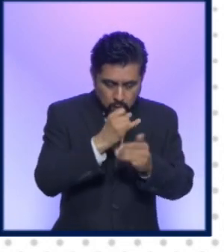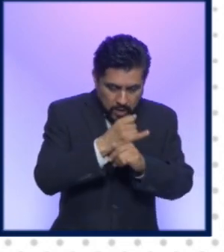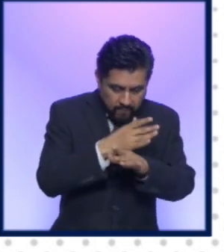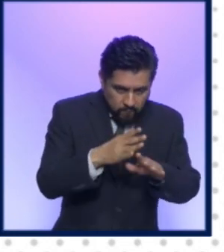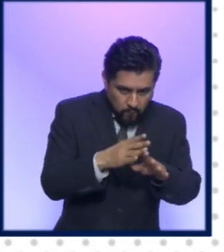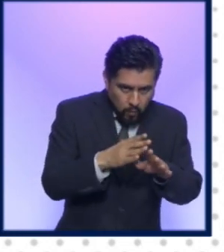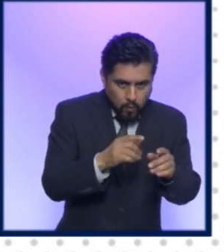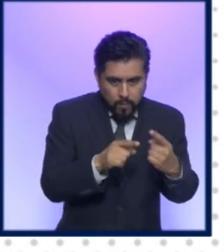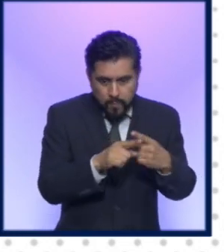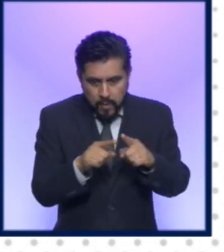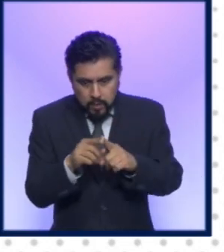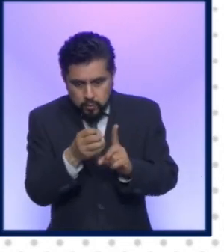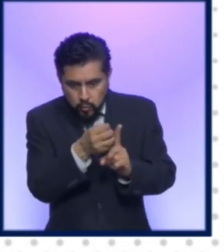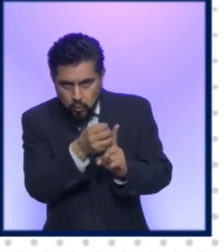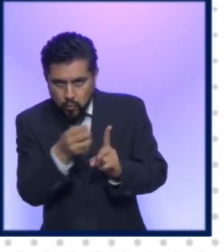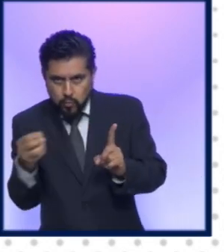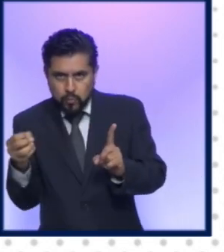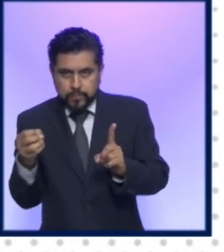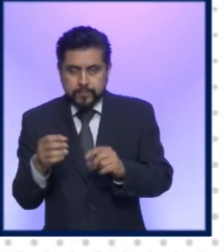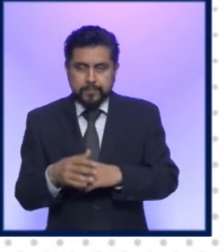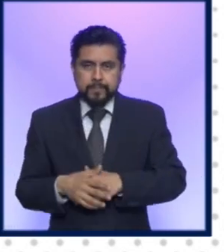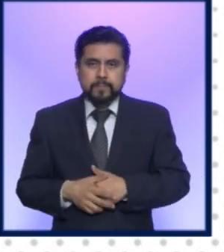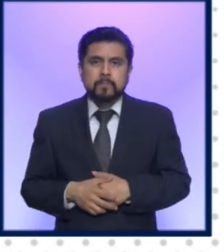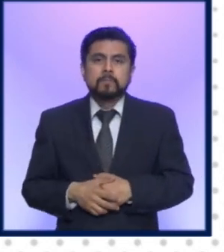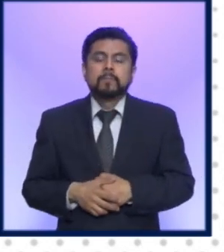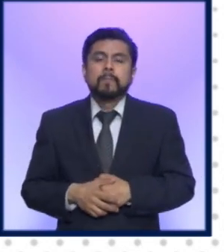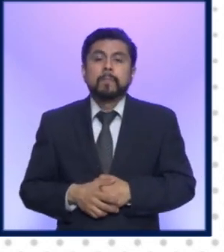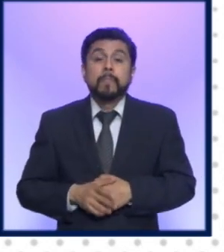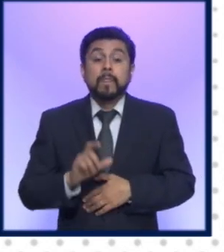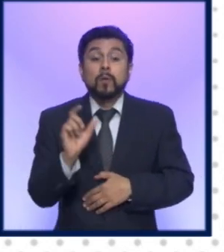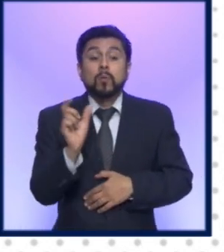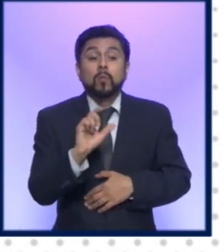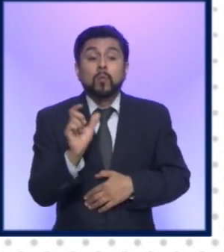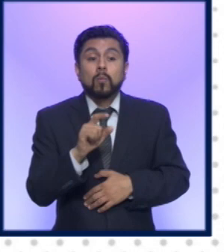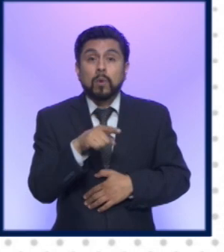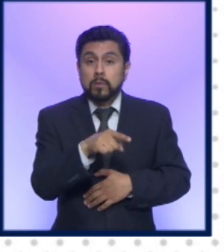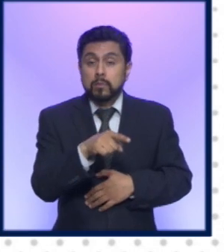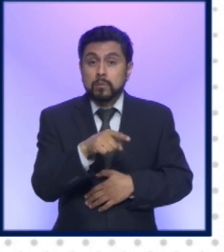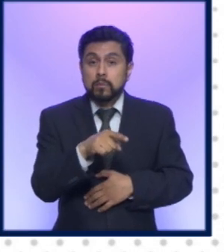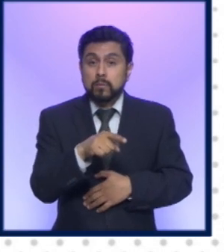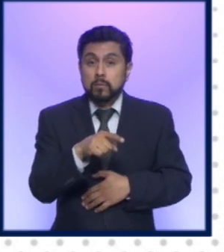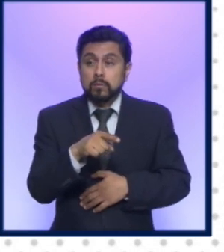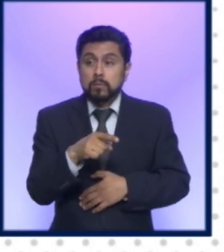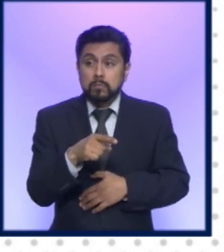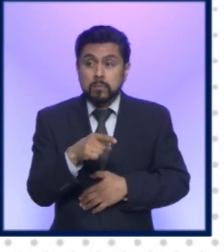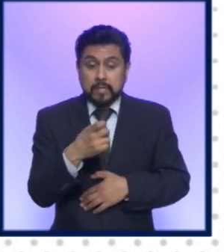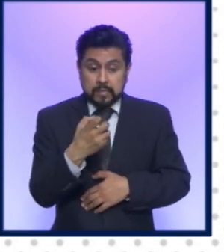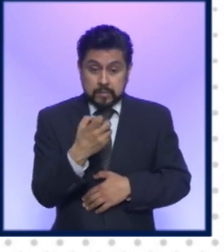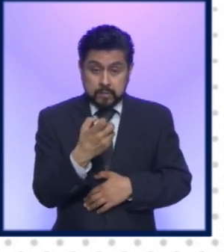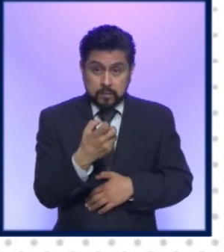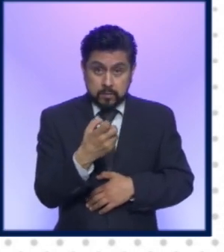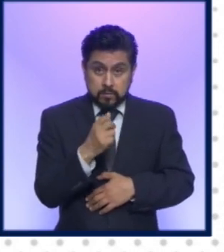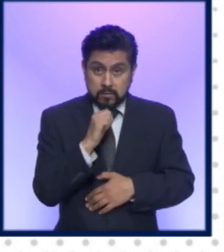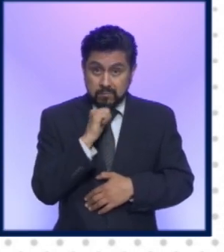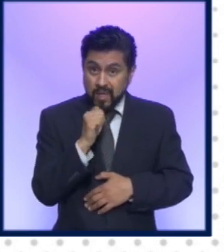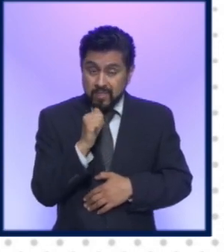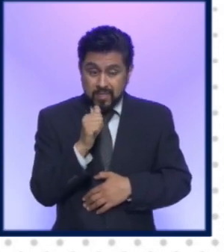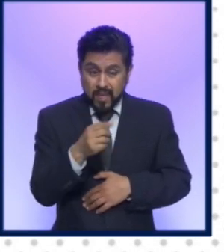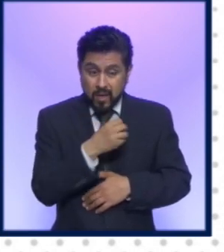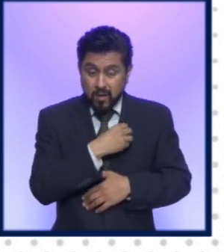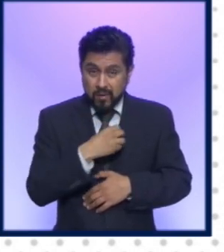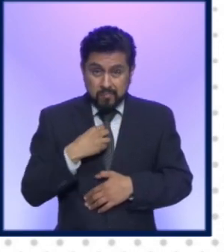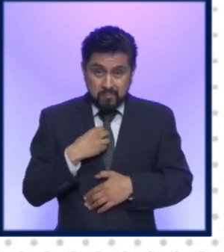que eh al no cumplir con estas obligación